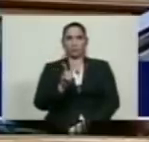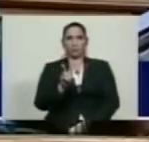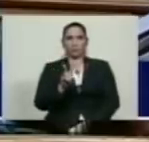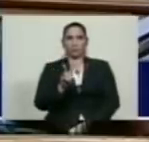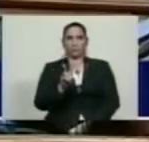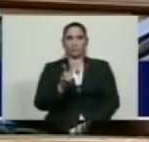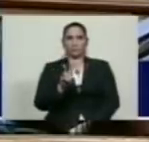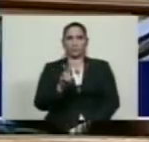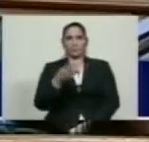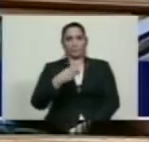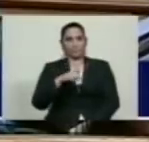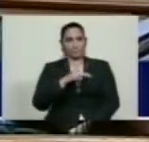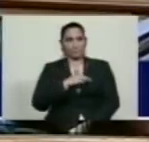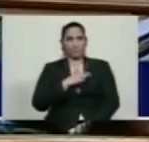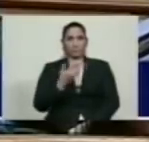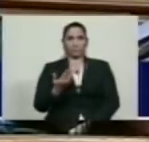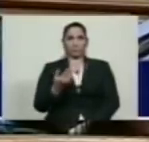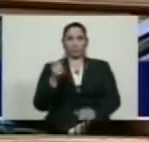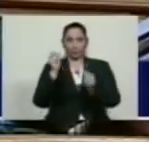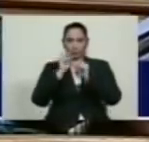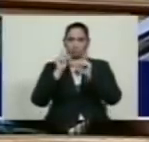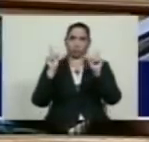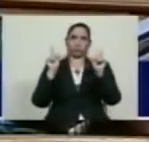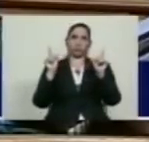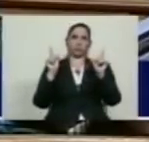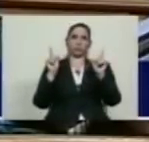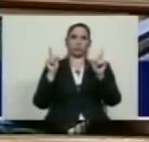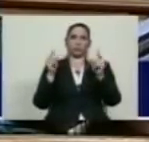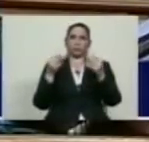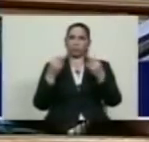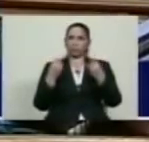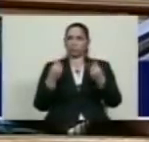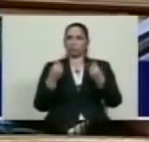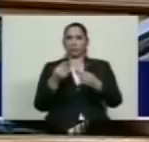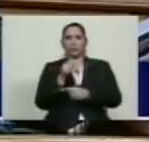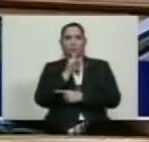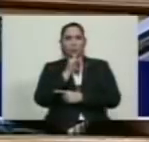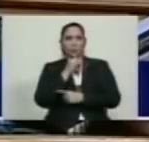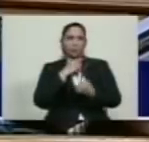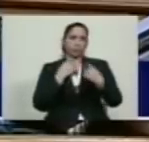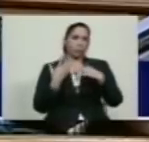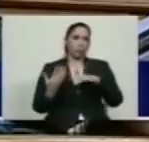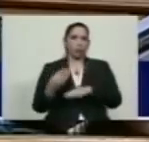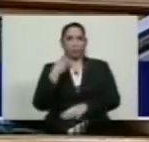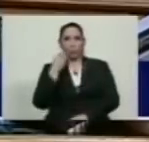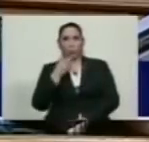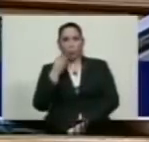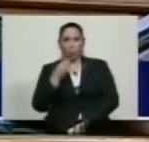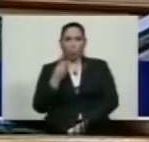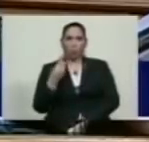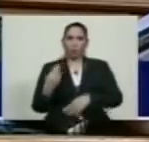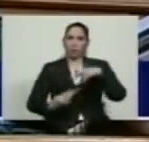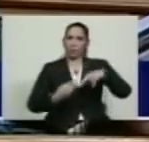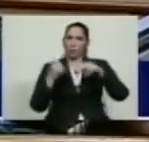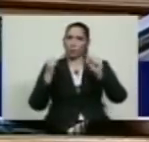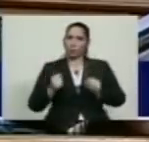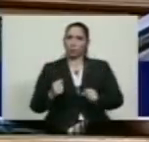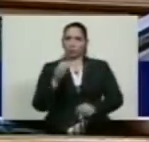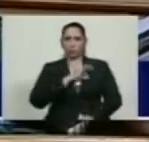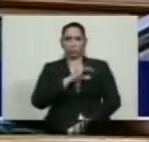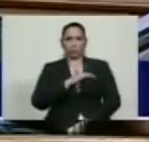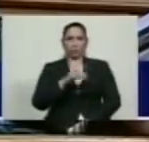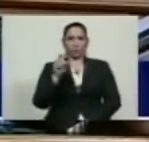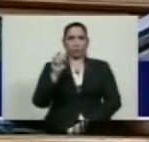que hemos recibido consternados la noticia del sensible fallecimiento del joven bolivariano, revolucionario y socialista Juan